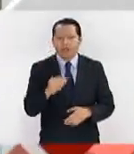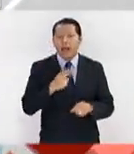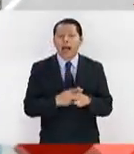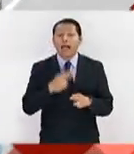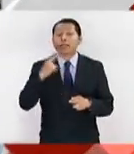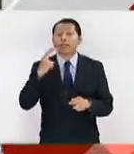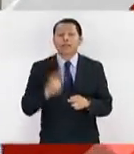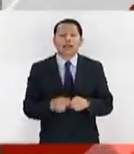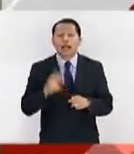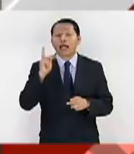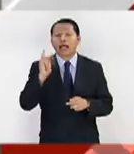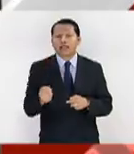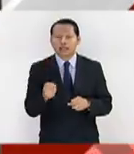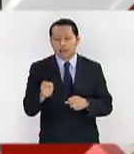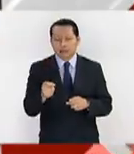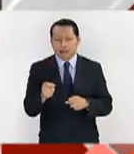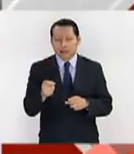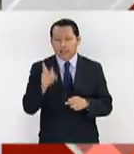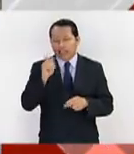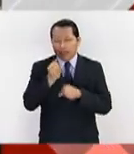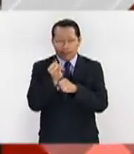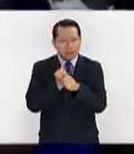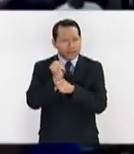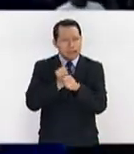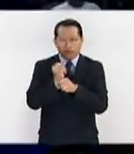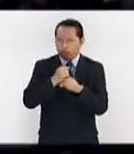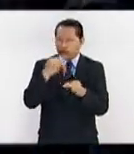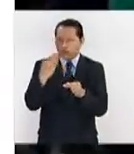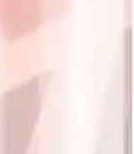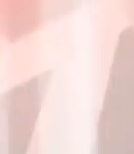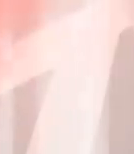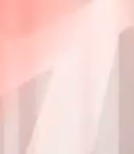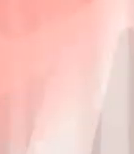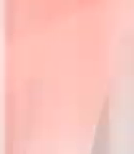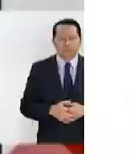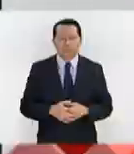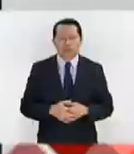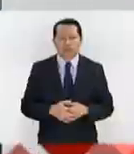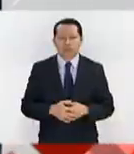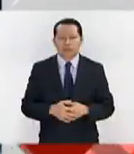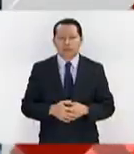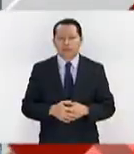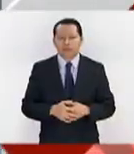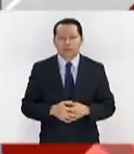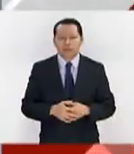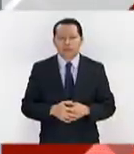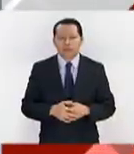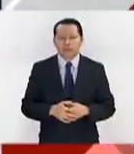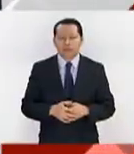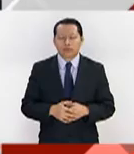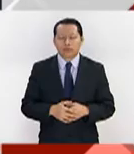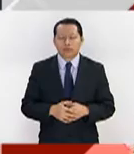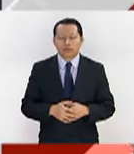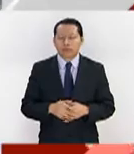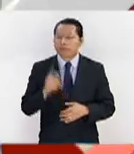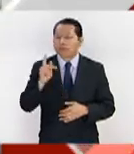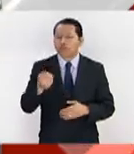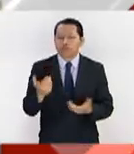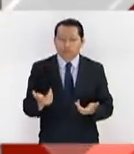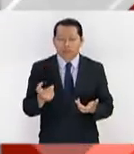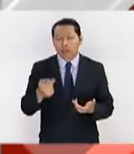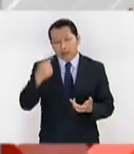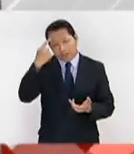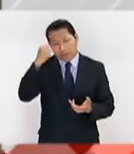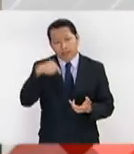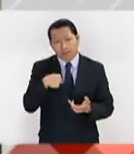¿Hasta qué? Pues hasta que concluyan las investigaciones. Si lo tienen que hacer así, pues para